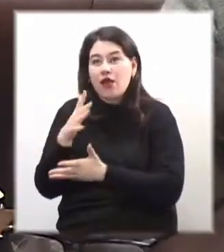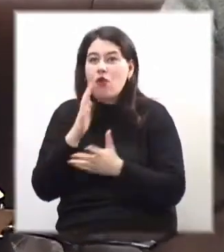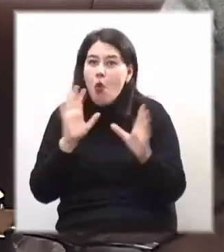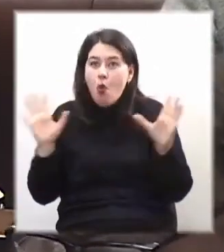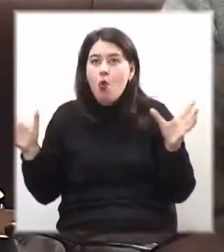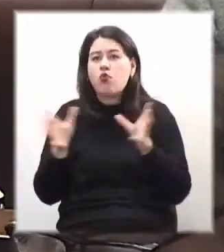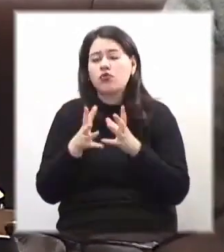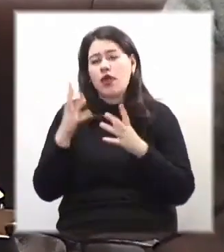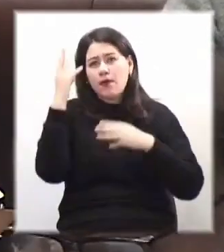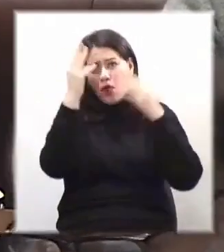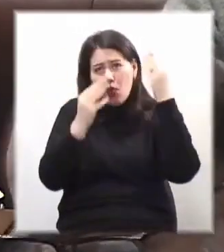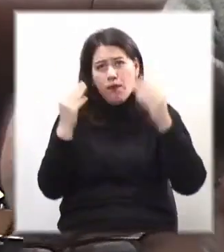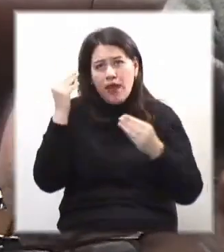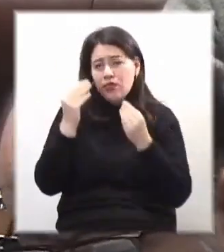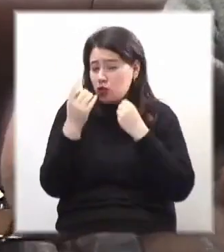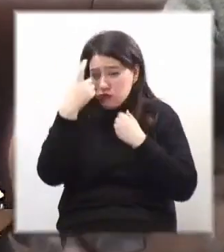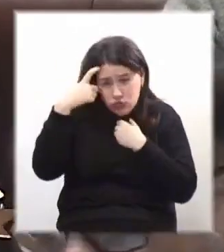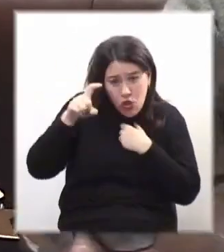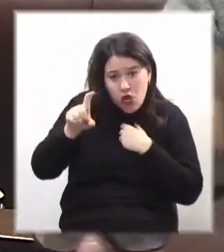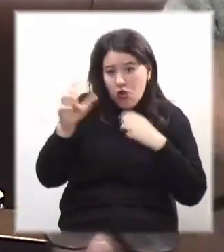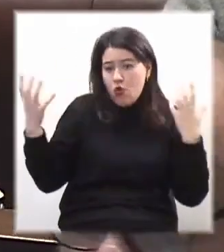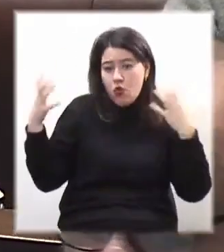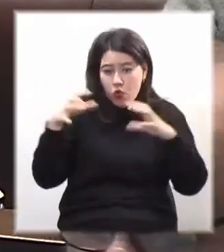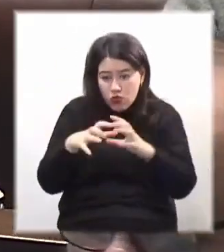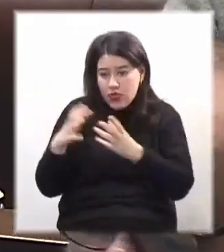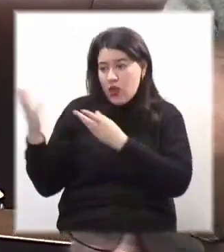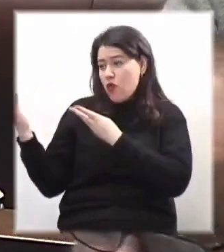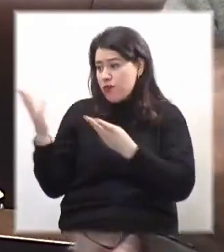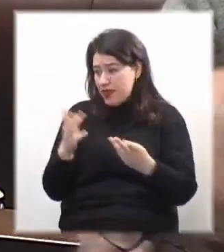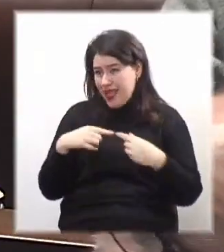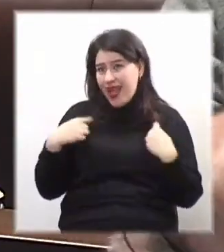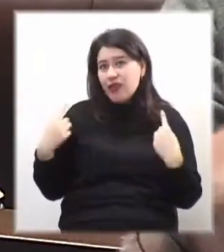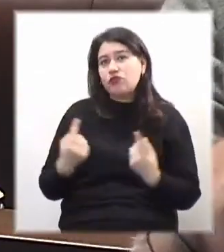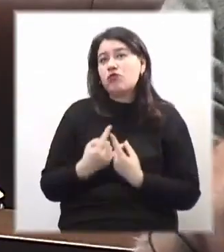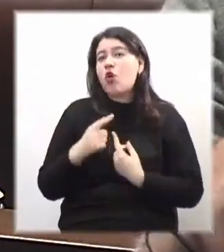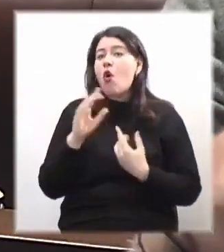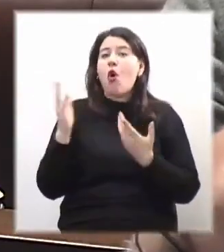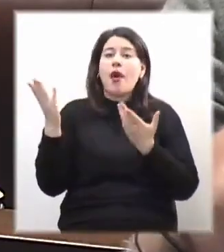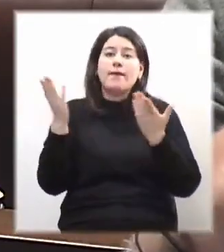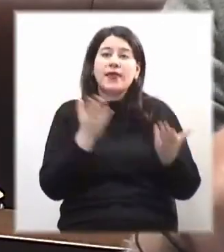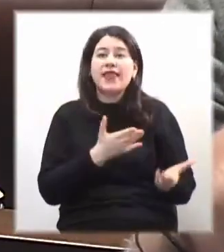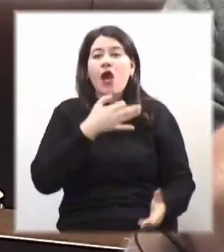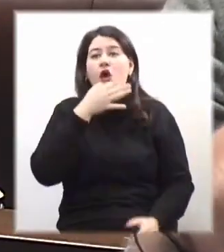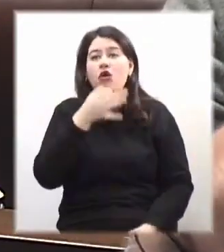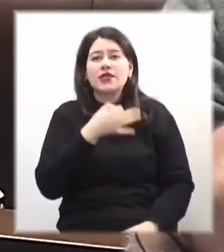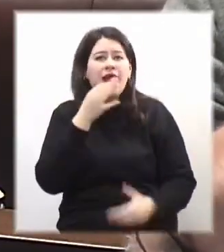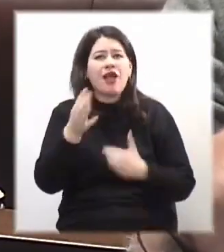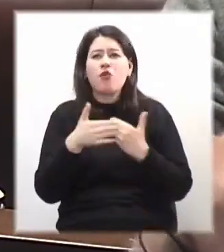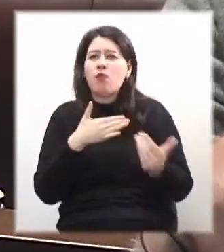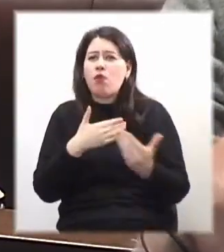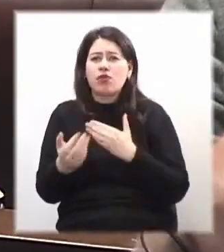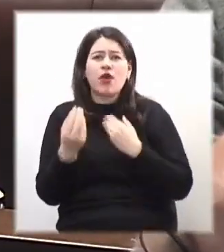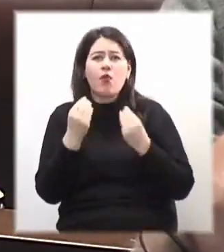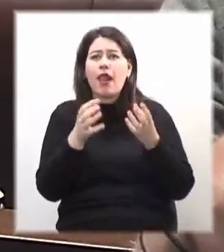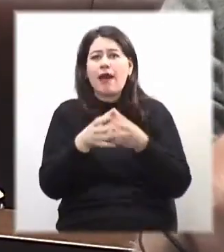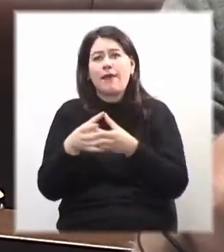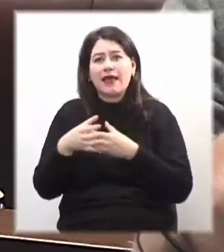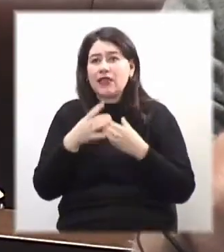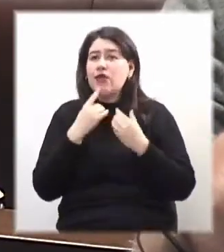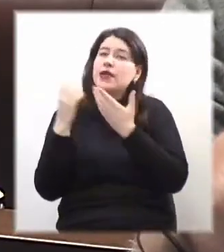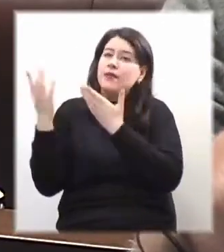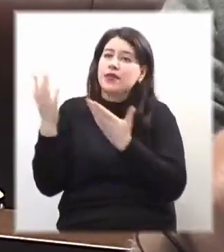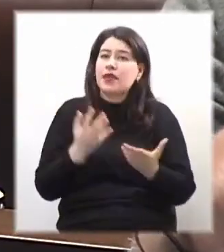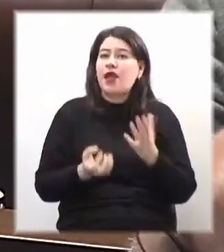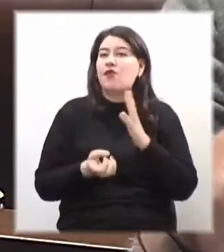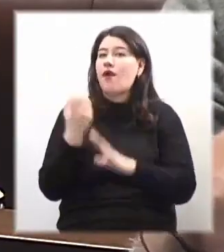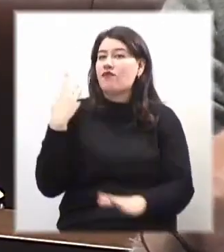preocupados de manera autoconvocada y que nos invitan a nosotros que nos invitan a algún concejal desea el partido que sea invitan al nuevo director